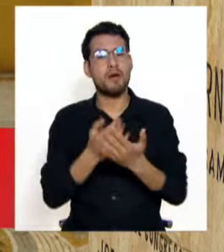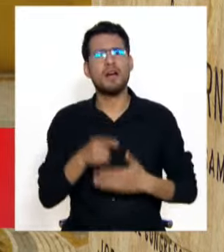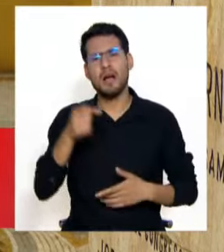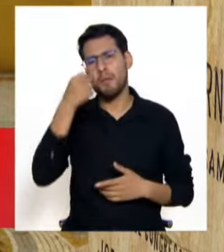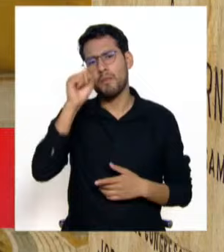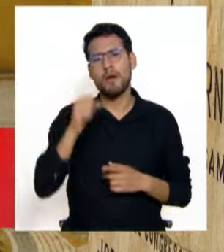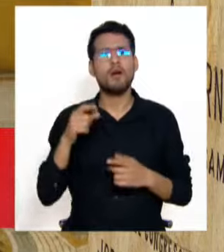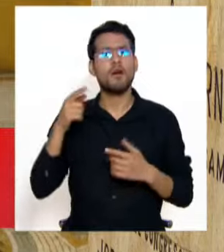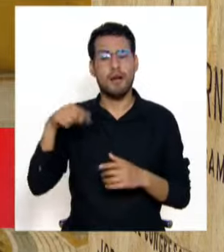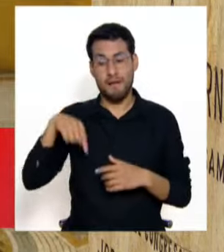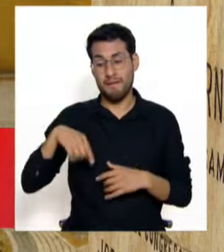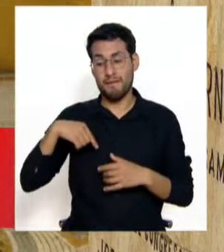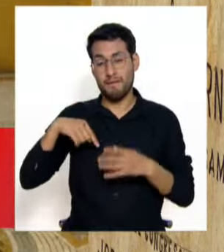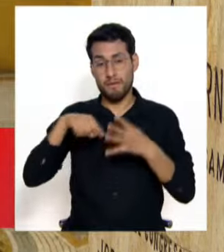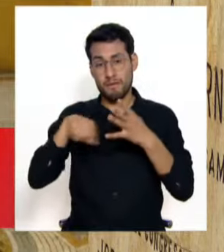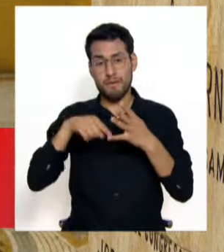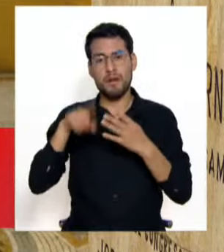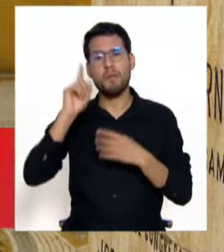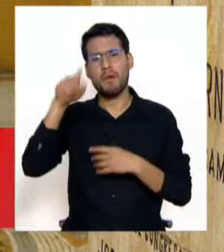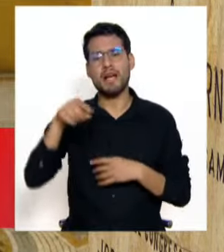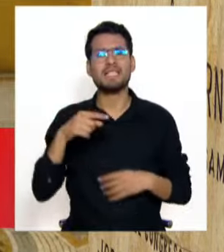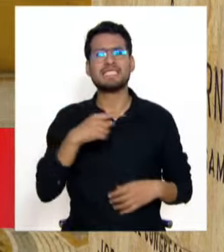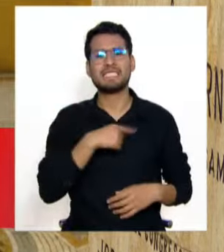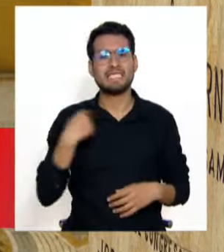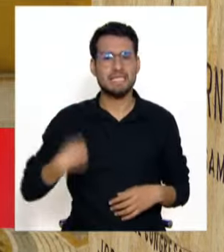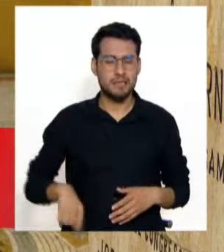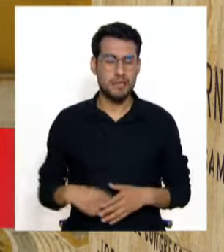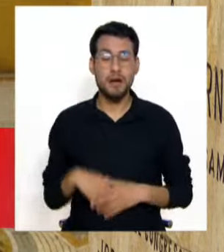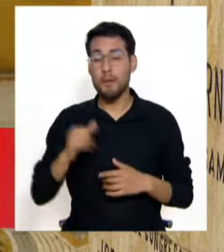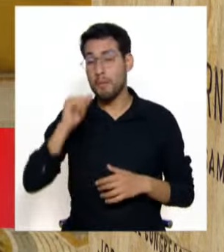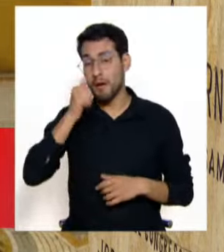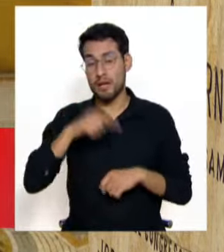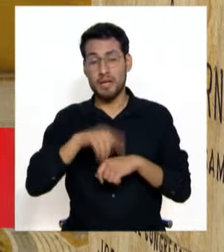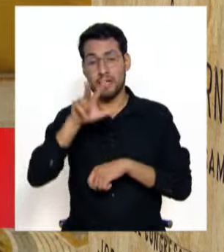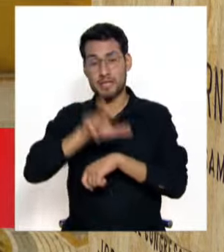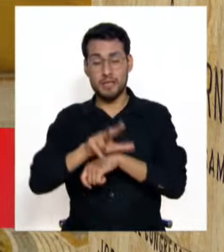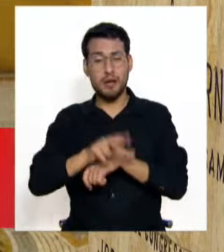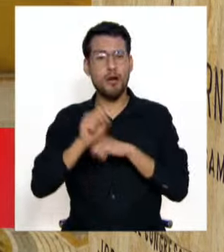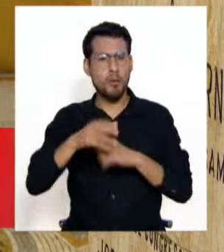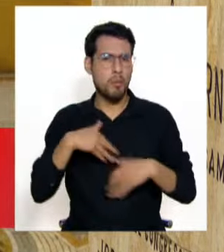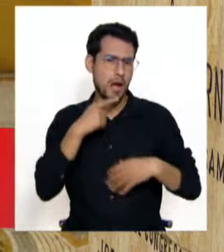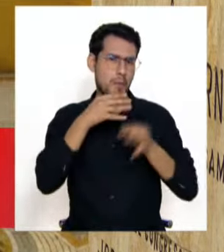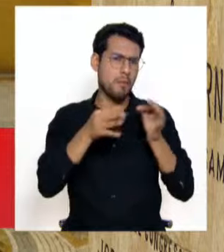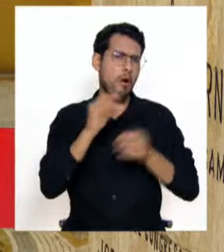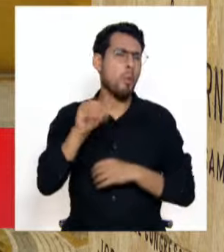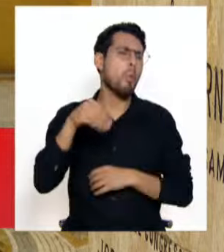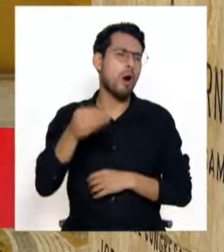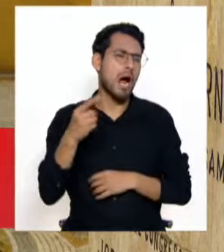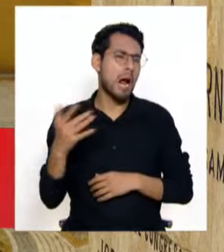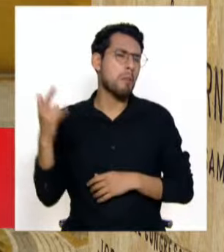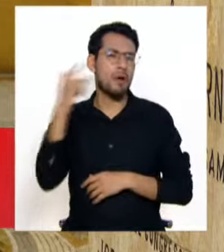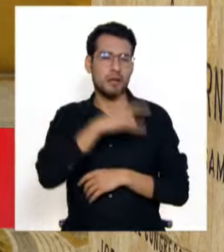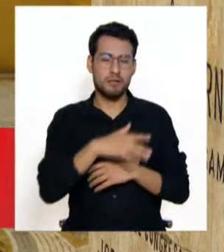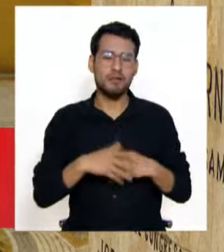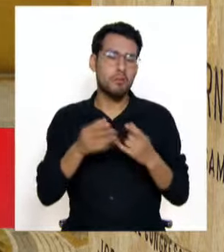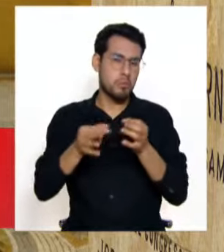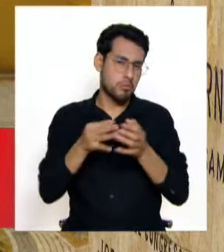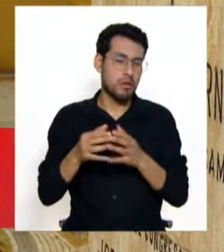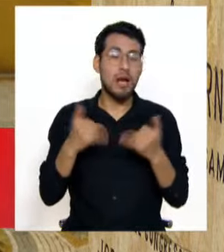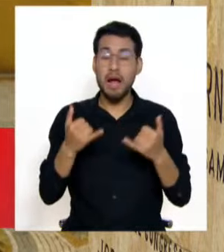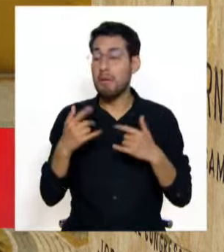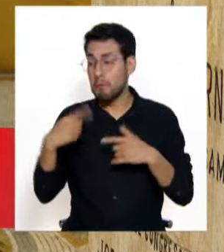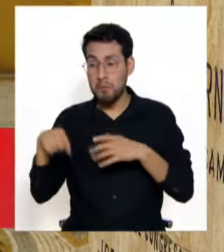viaje que se va a dar a fin de mes a China. Él deberá venir mañana a las 3 de la tarde para poder sustentar esta agenda. Todavía continúa la Junta